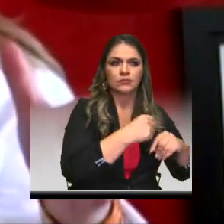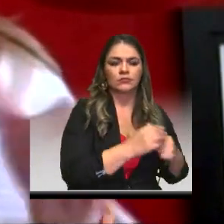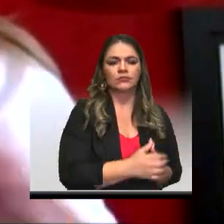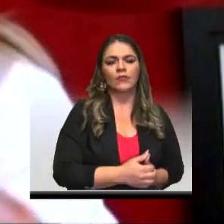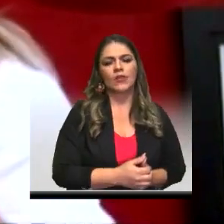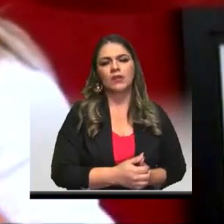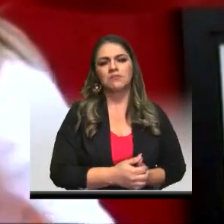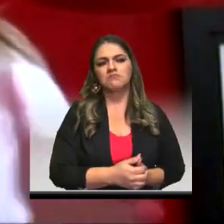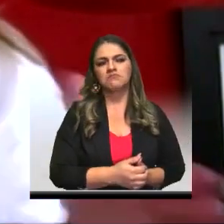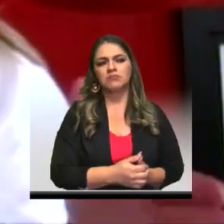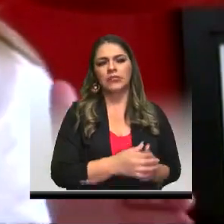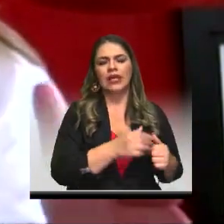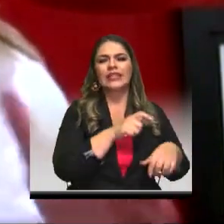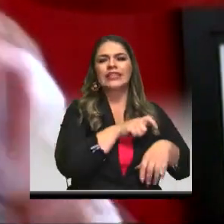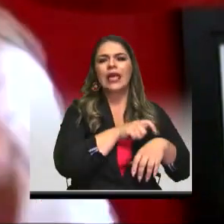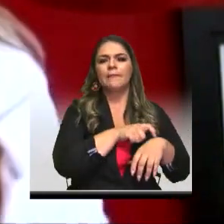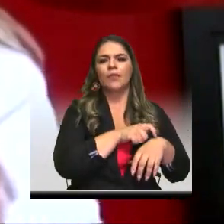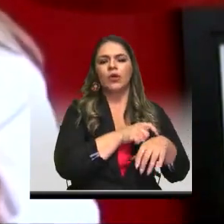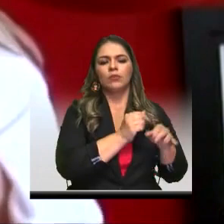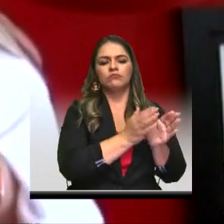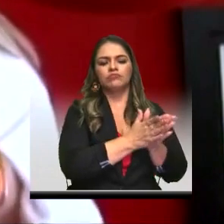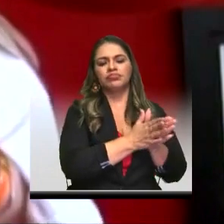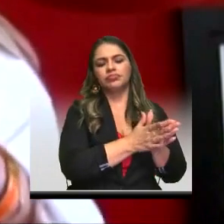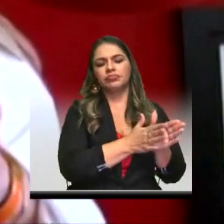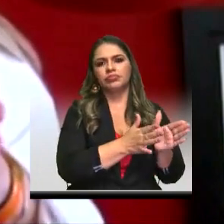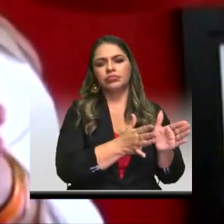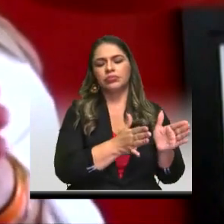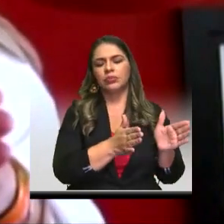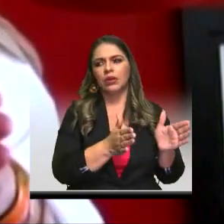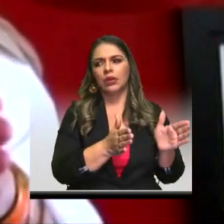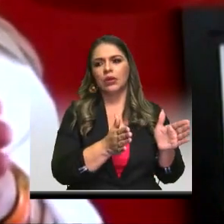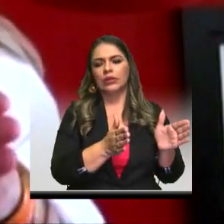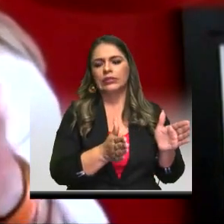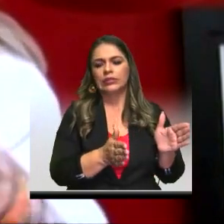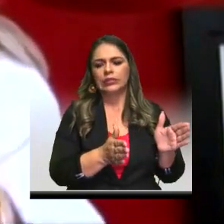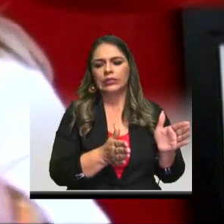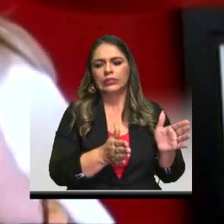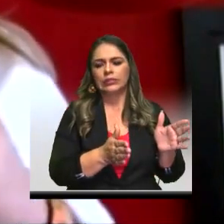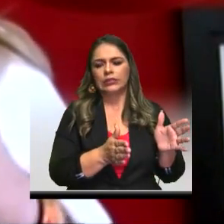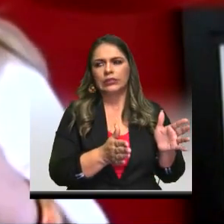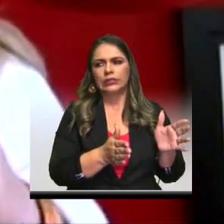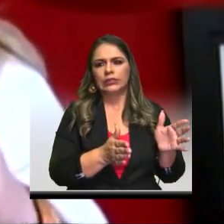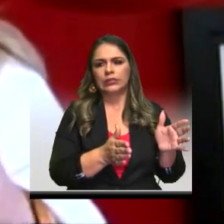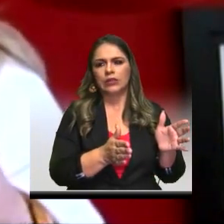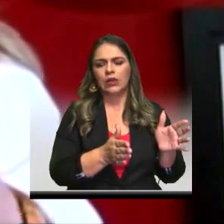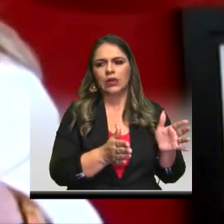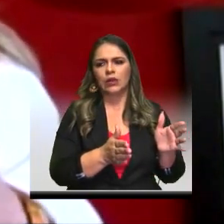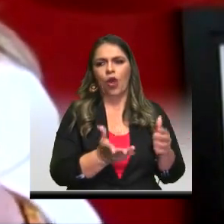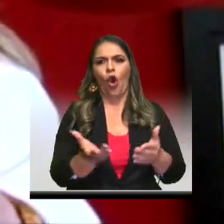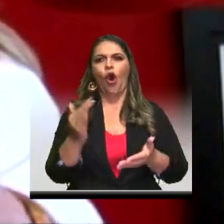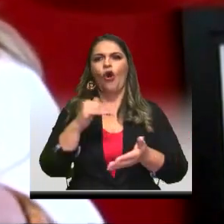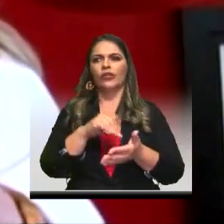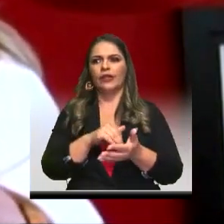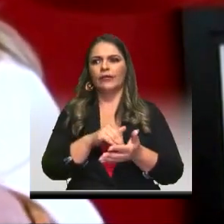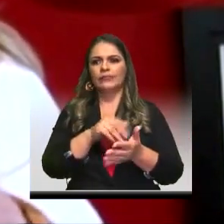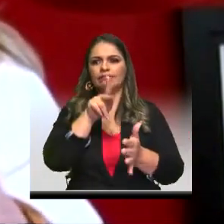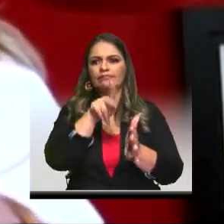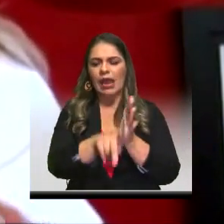tiene un periodo de enfriamiento entre cada evento criminal en el que vuelve a su